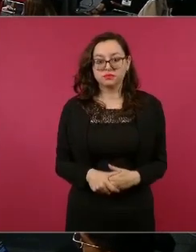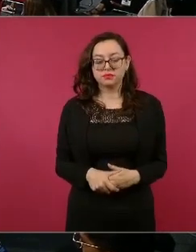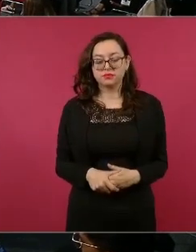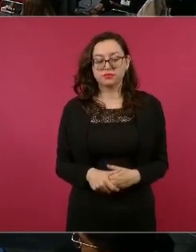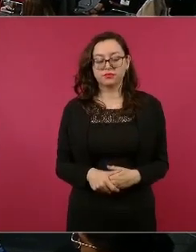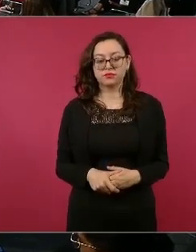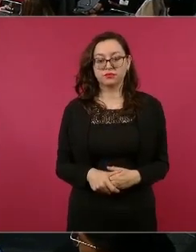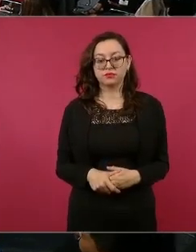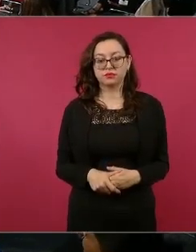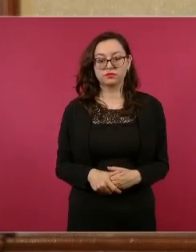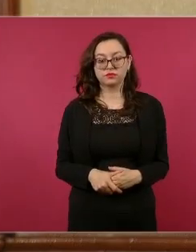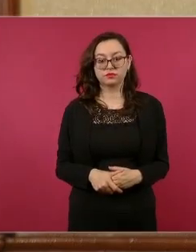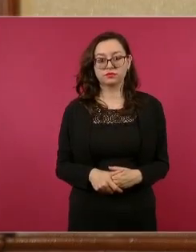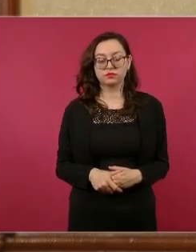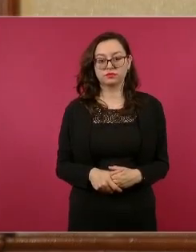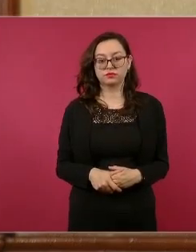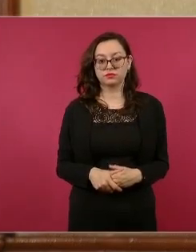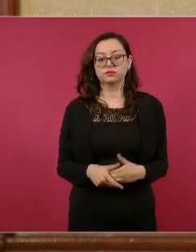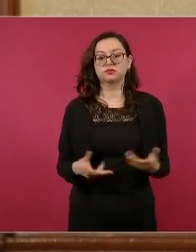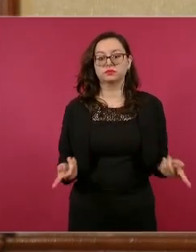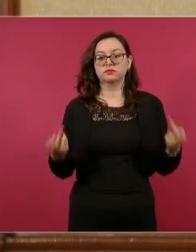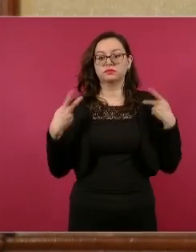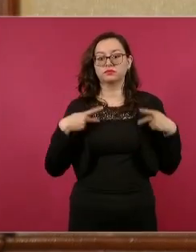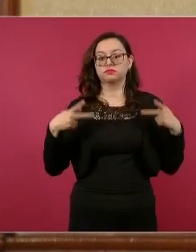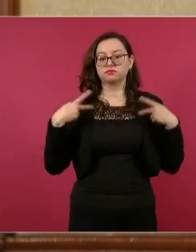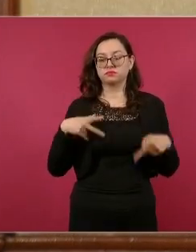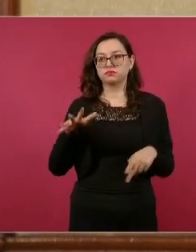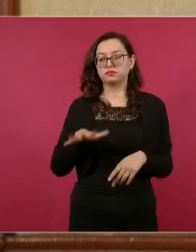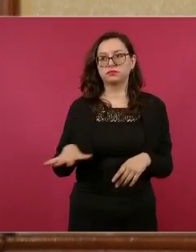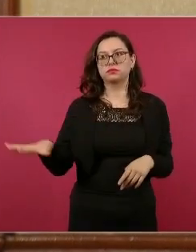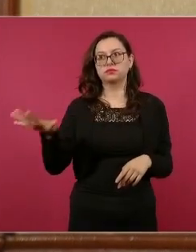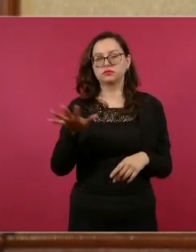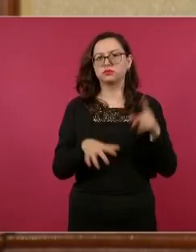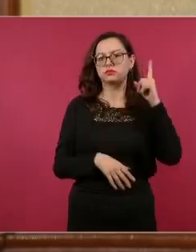Y y se enteran una campaña